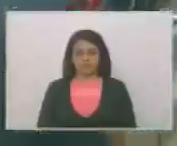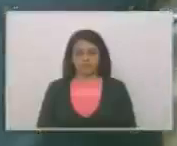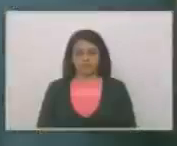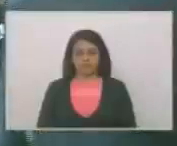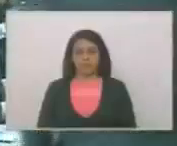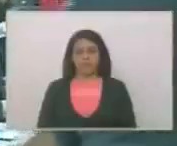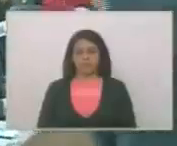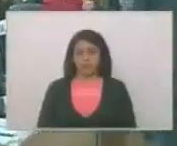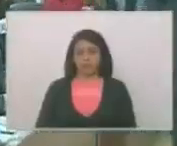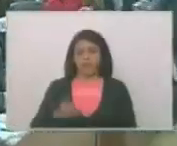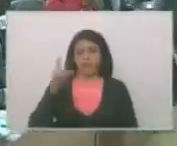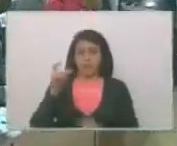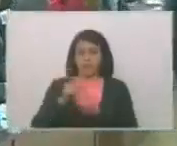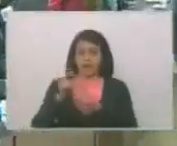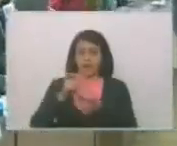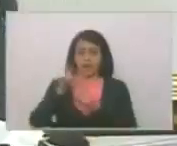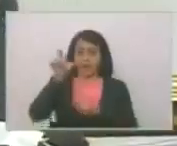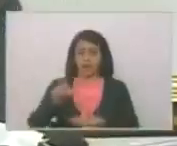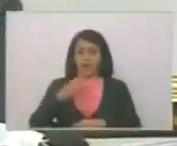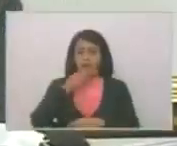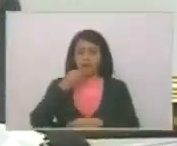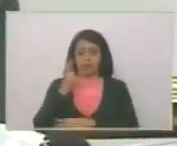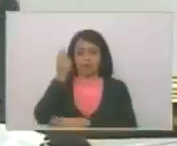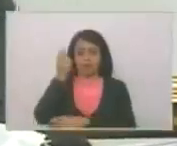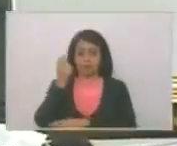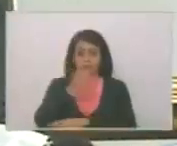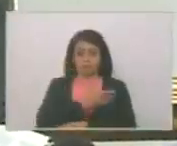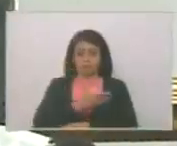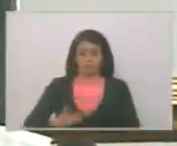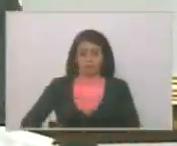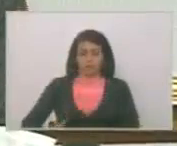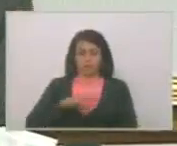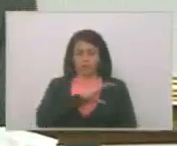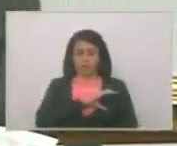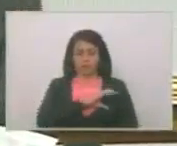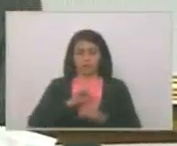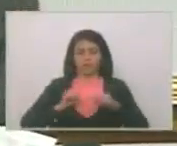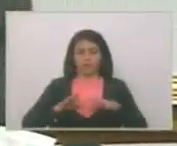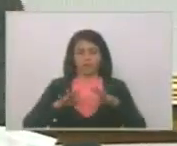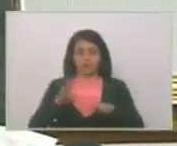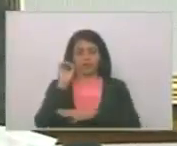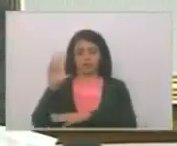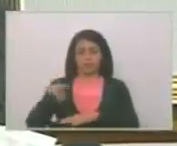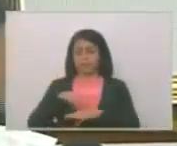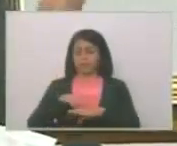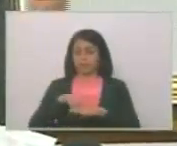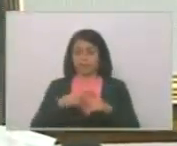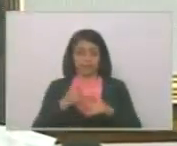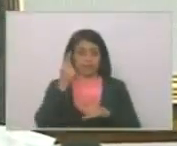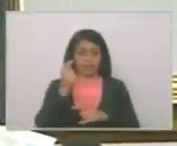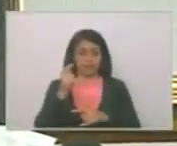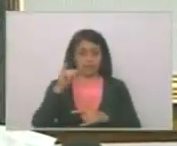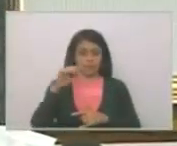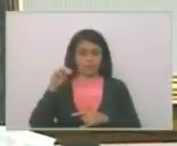Dejo el derecho de palabra al joven diputado y presidente de la Comisión de Política Exterior de la Asamblea Nacional, Timoteo